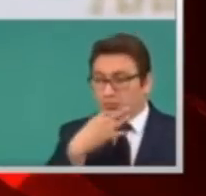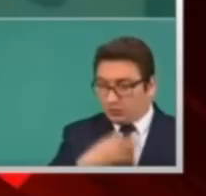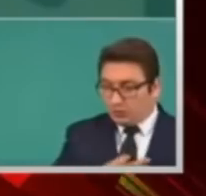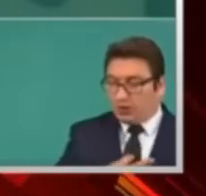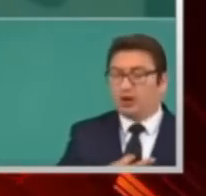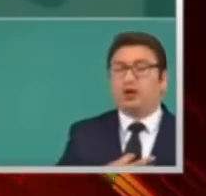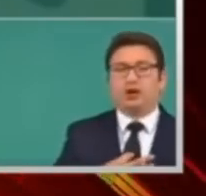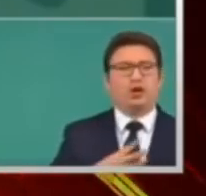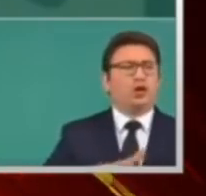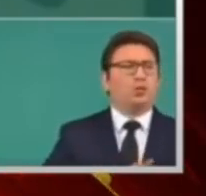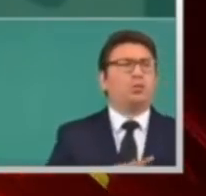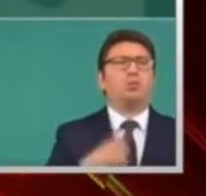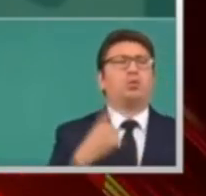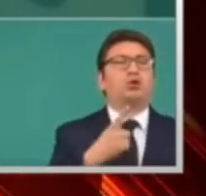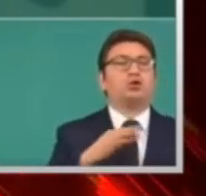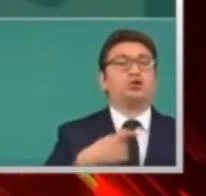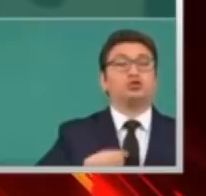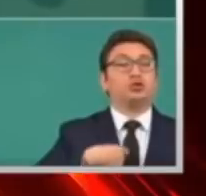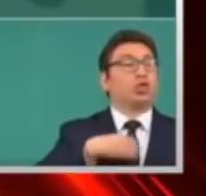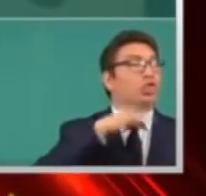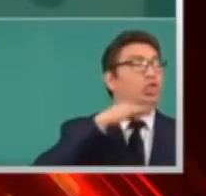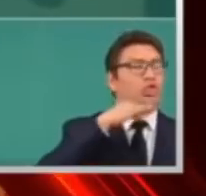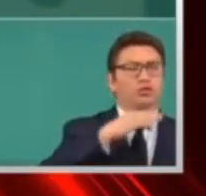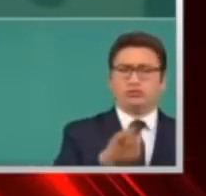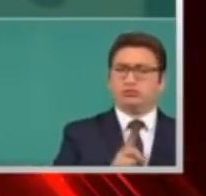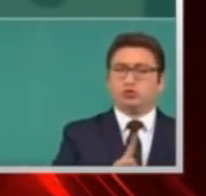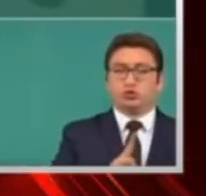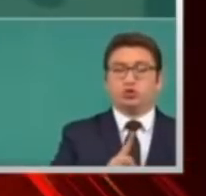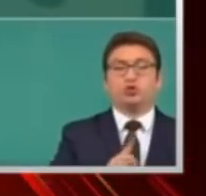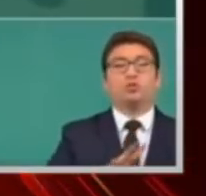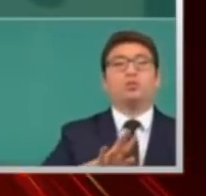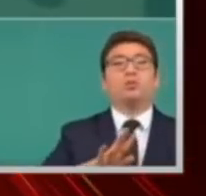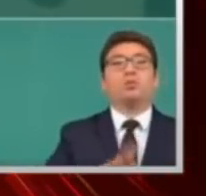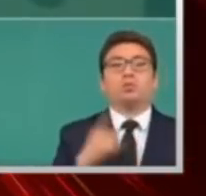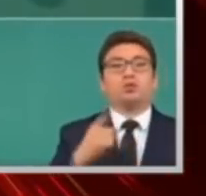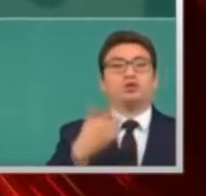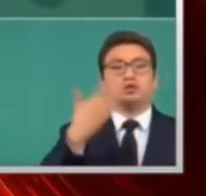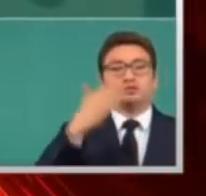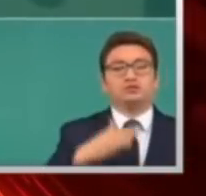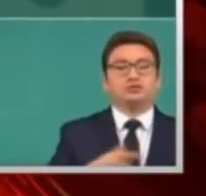no esté atento sino porque hay una instrucción